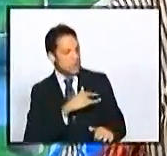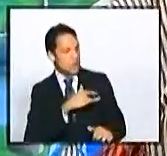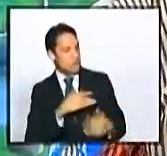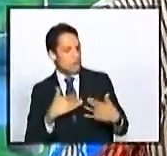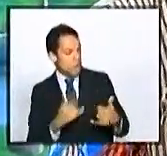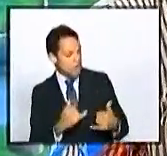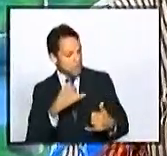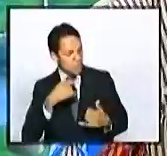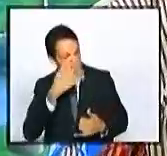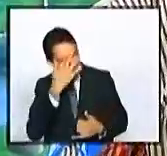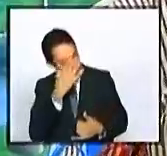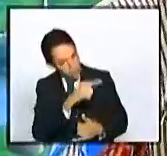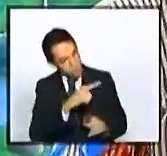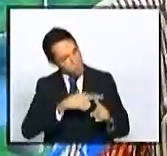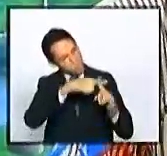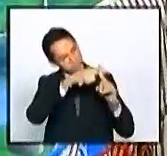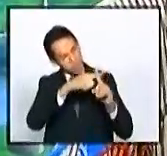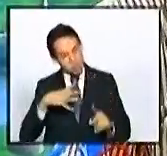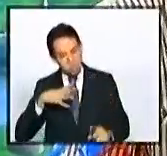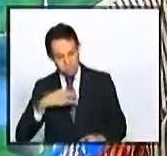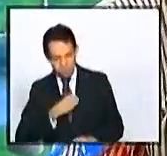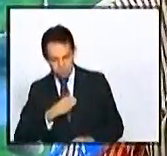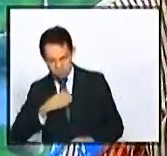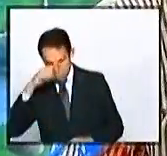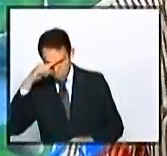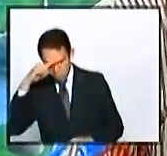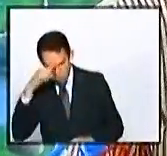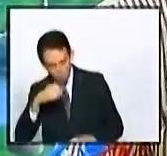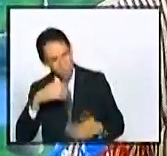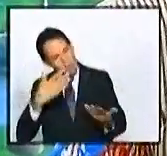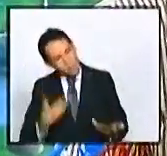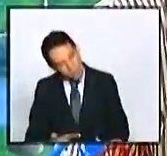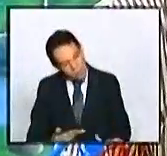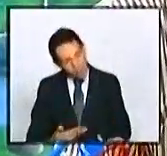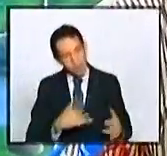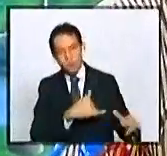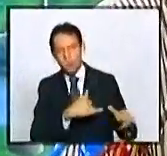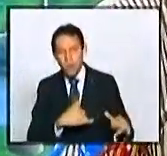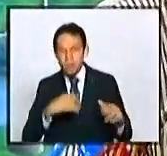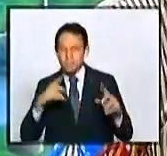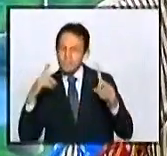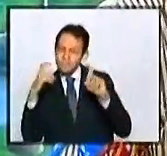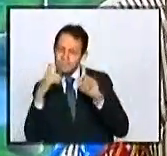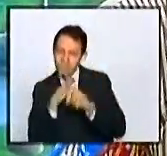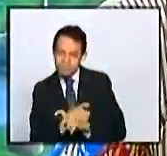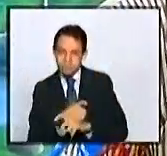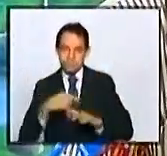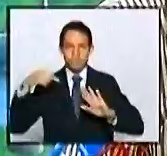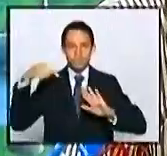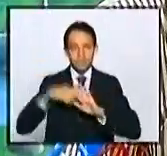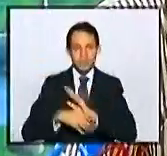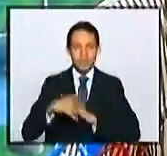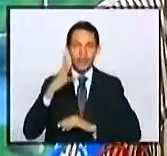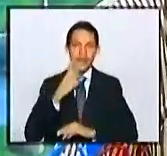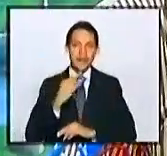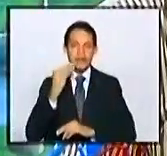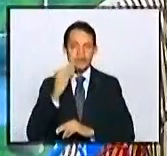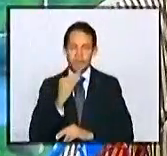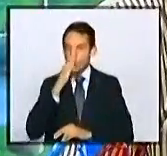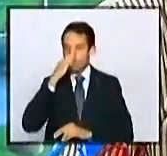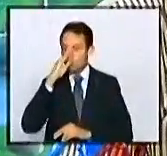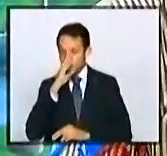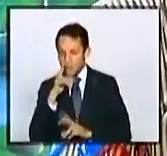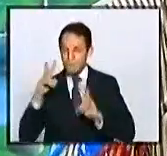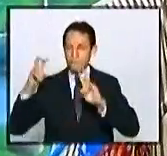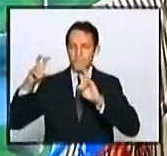pudieron afrontar positivamente y tener una mejor calidad de vida y otros no? Entonces allí nace la experiencia de él y la inquietud